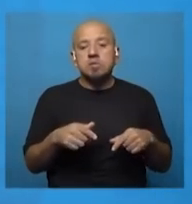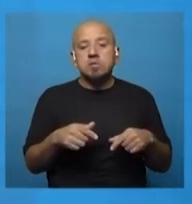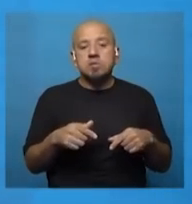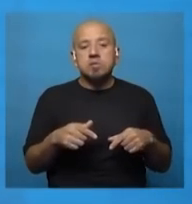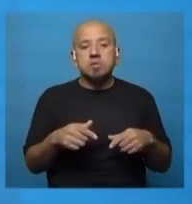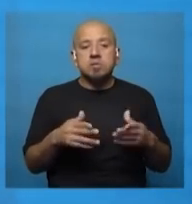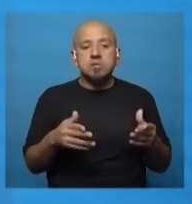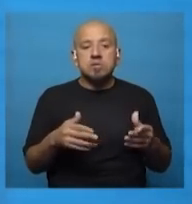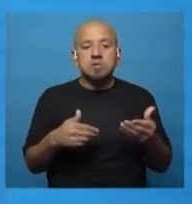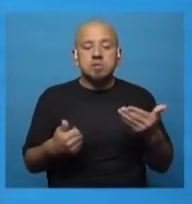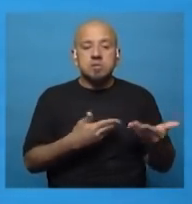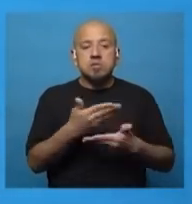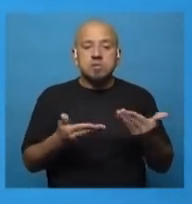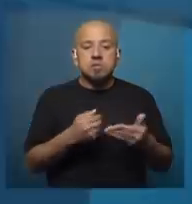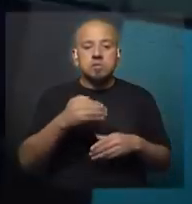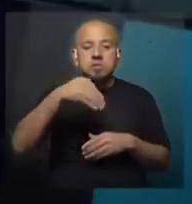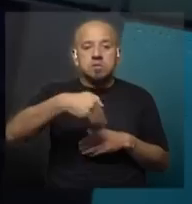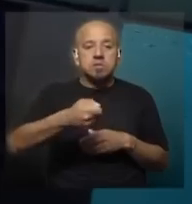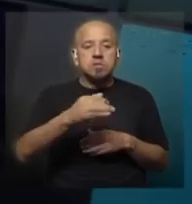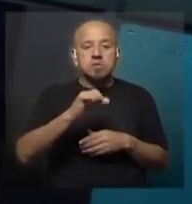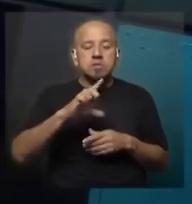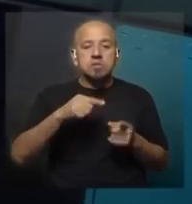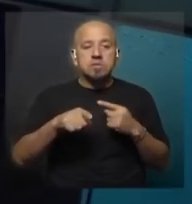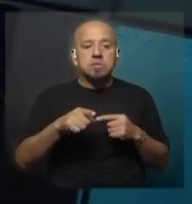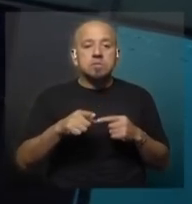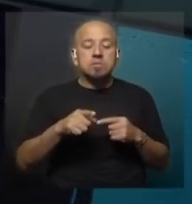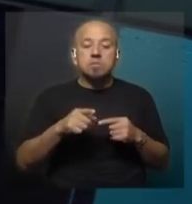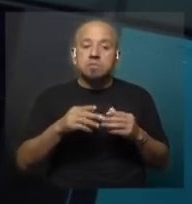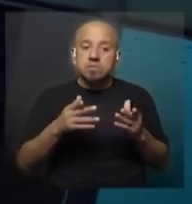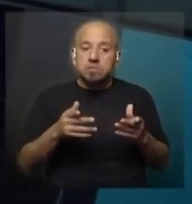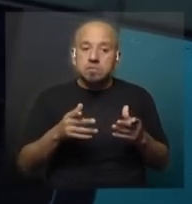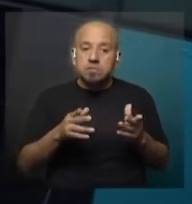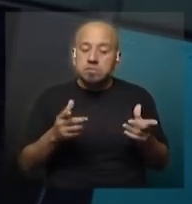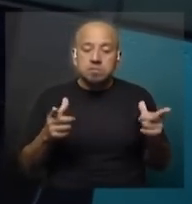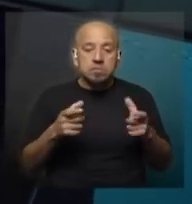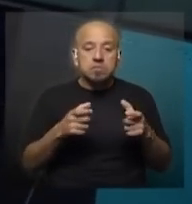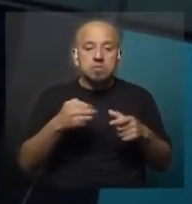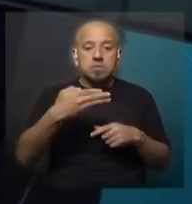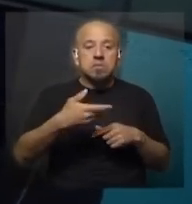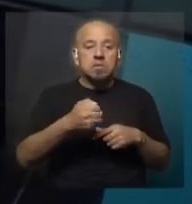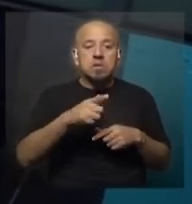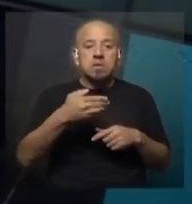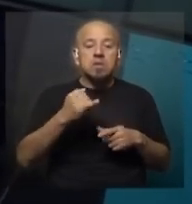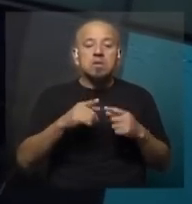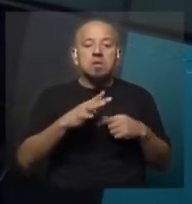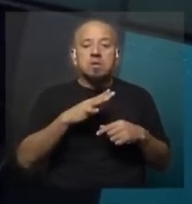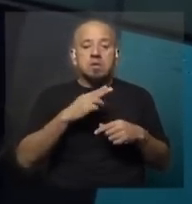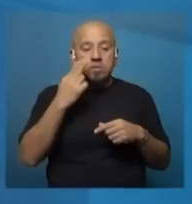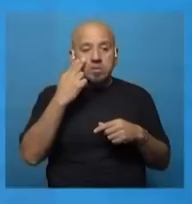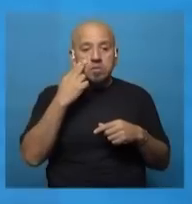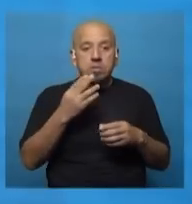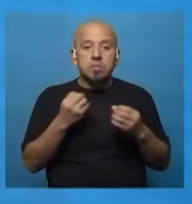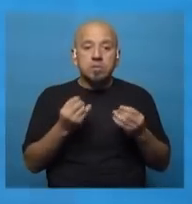el intercambio con Massiel con este contenido del que hablamos ni la reunión con balbi estamos en problemas verdad